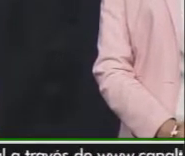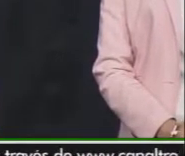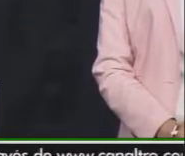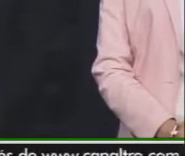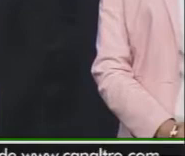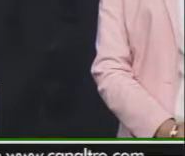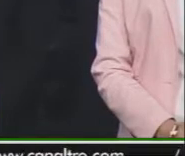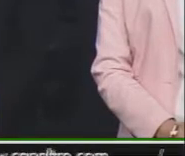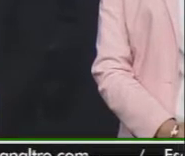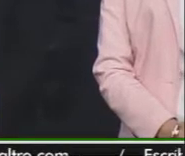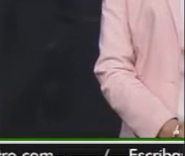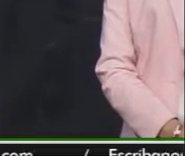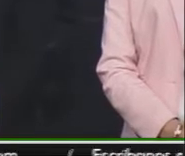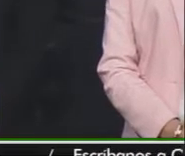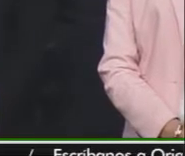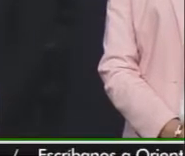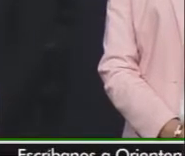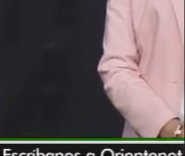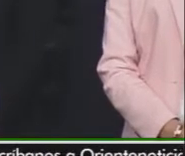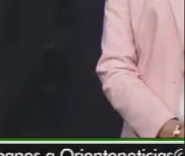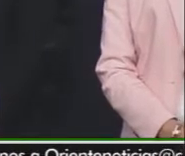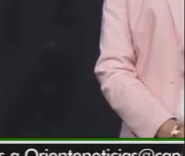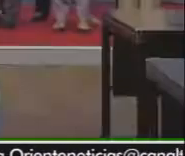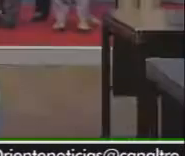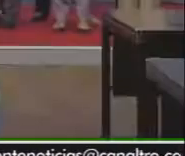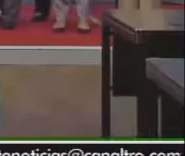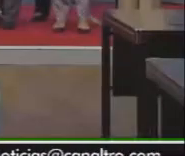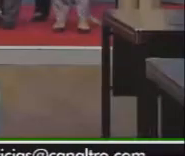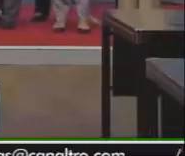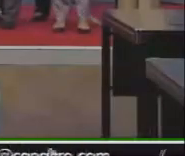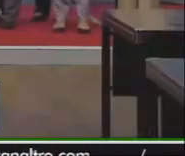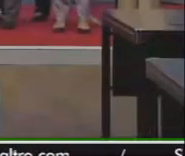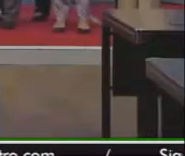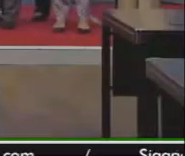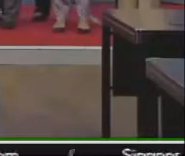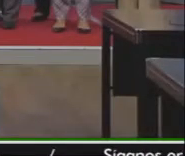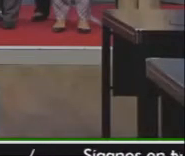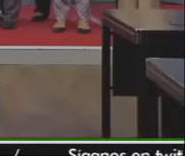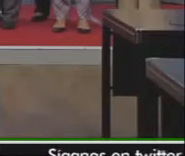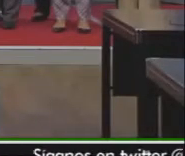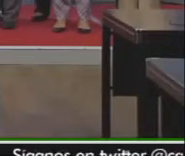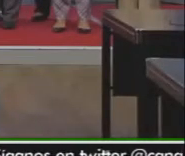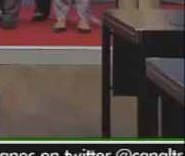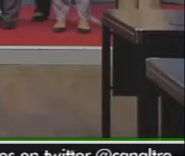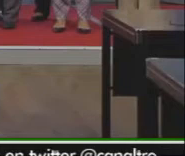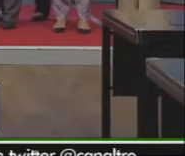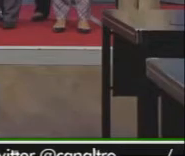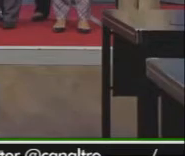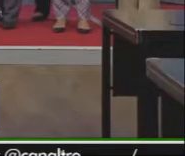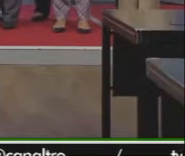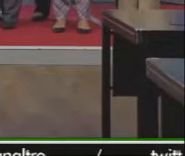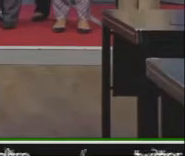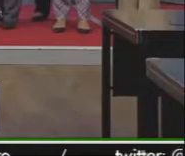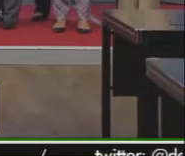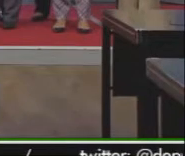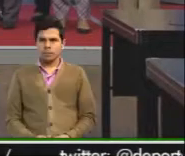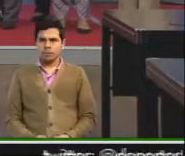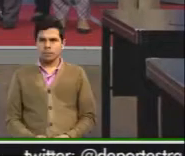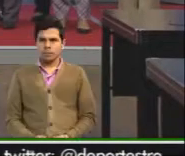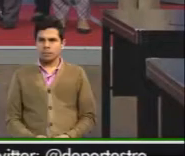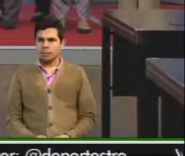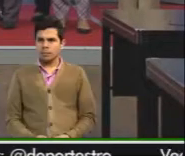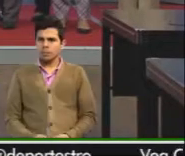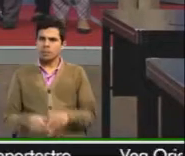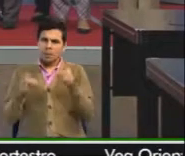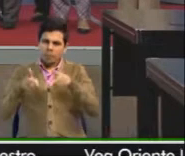prioridad ha sido y sigue siendo la atención de la emergencia